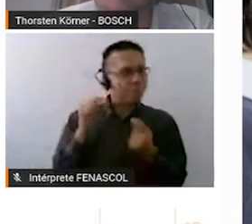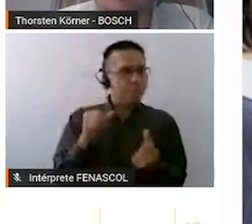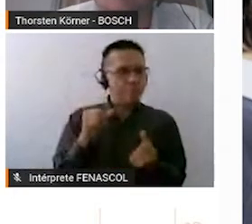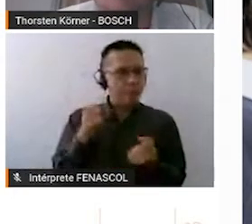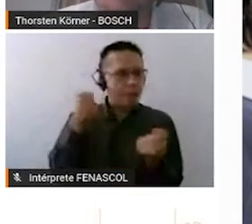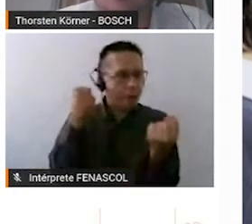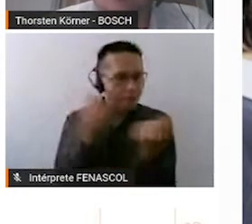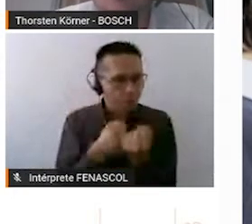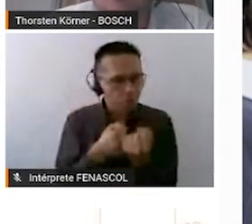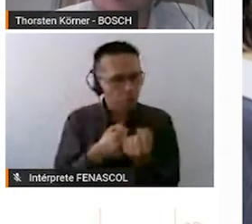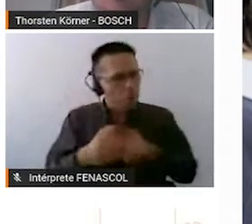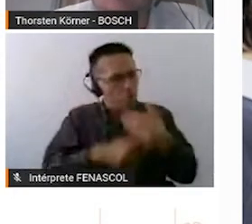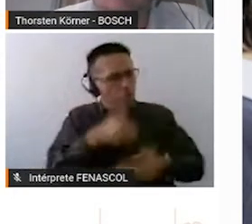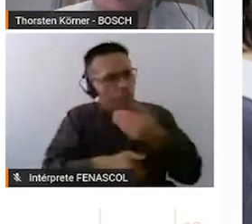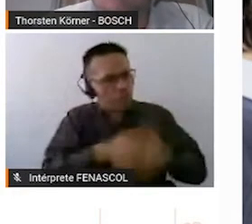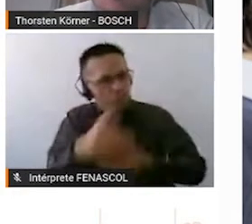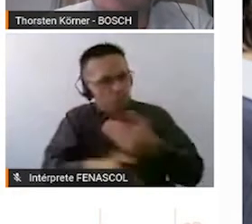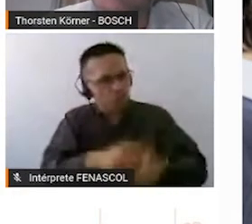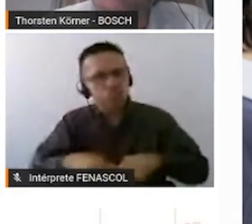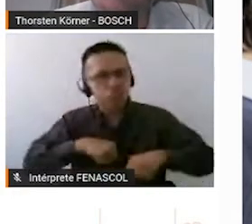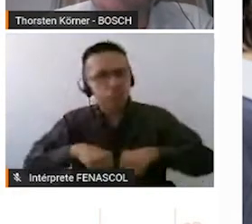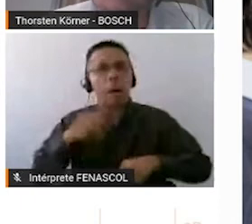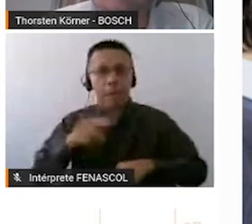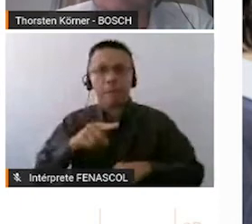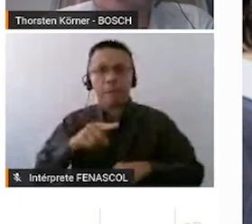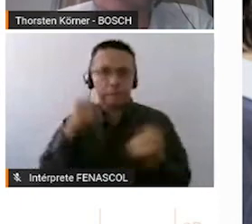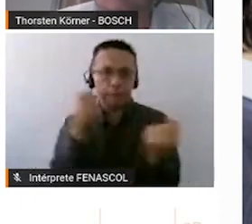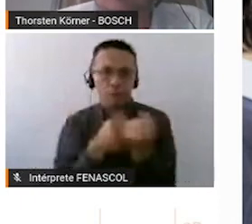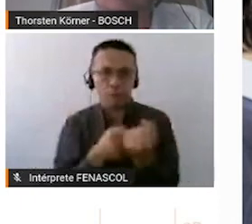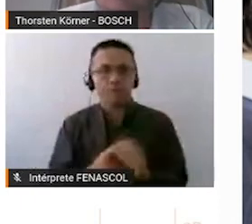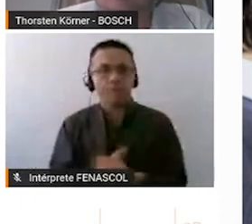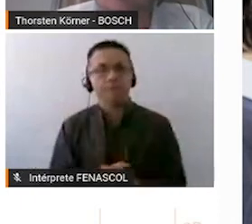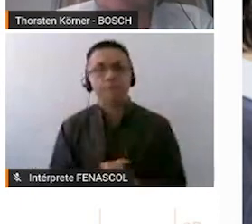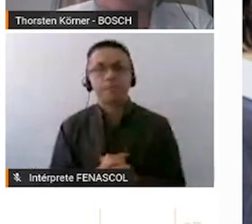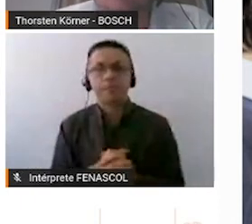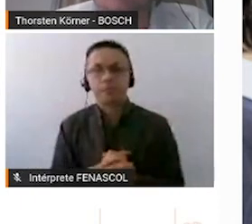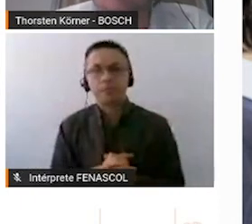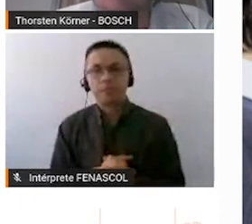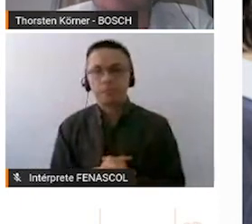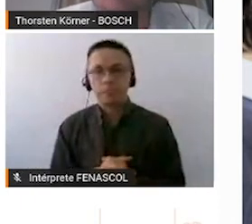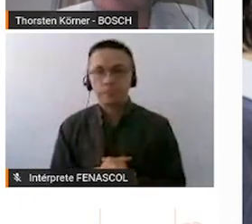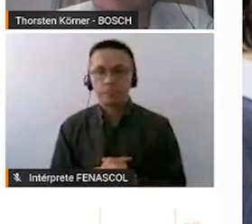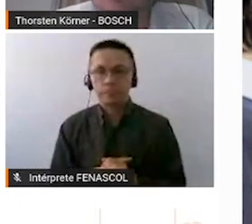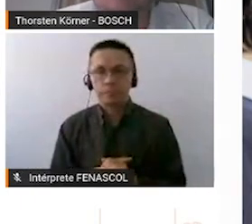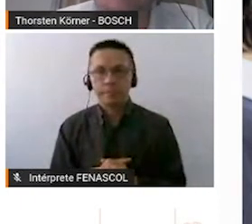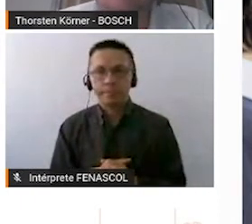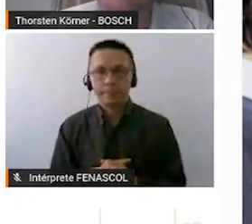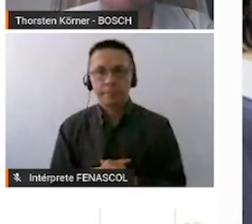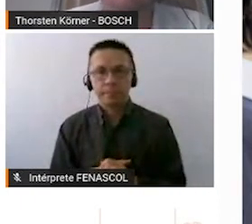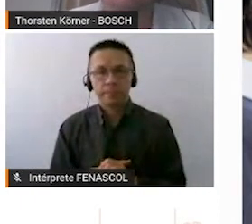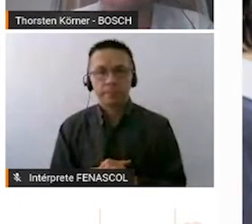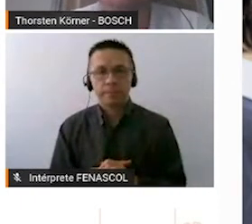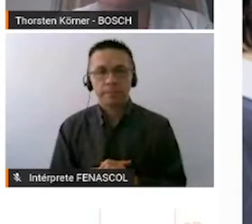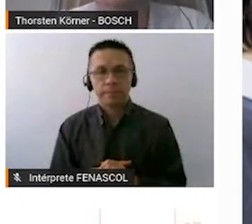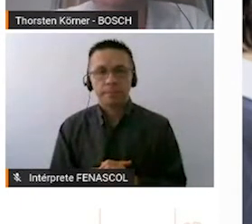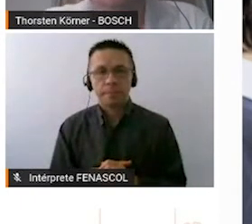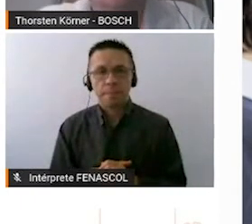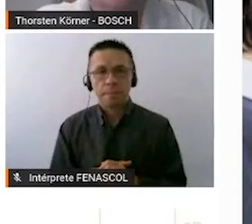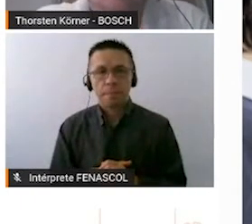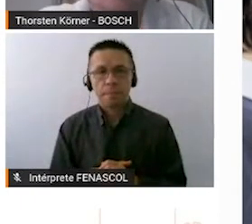también de todo ello. Adicionalmente, y eso es algo creo que nos caracteriza